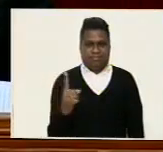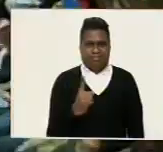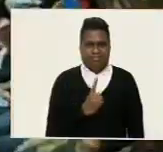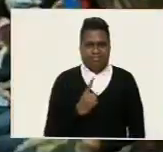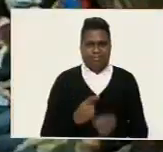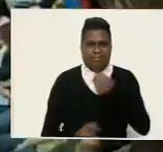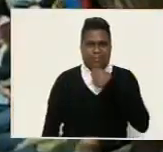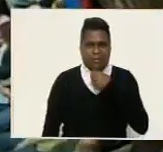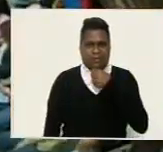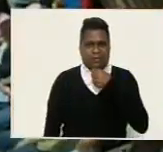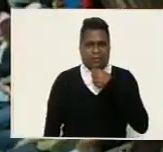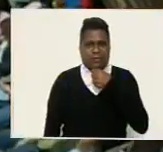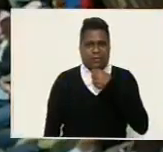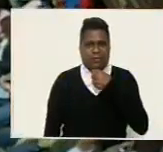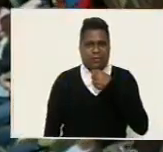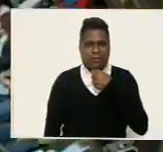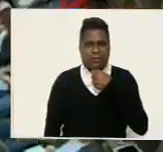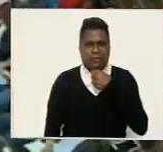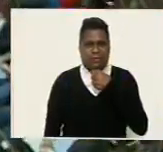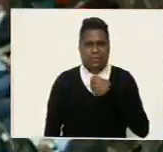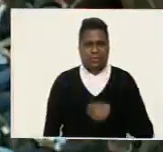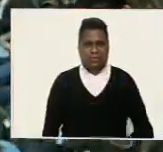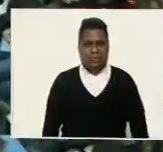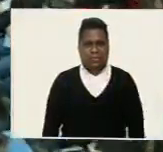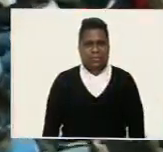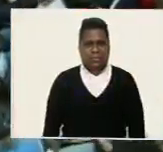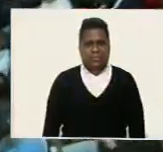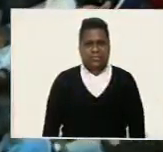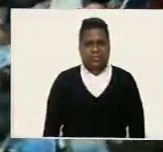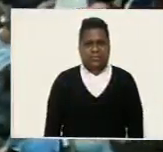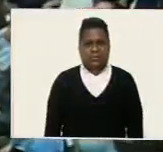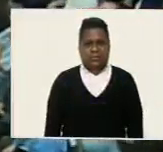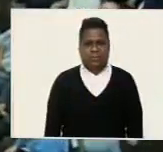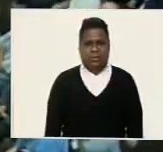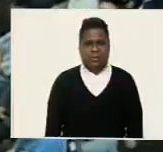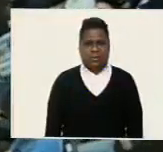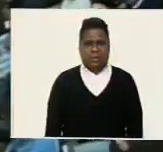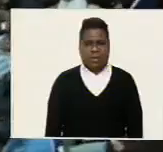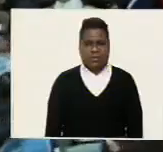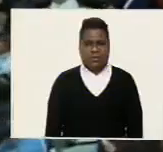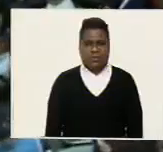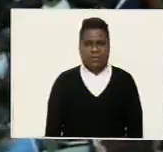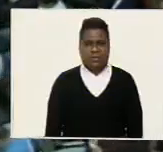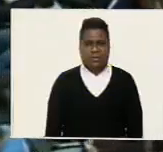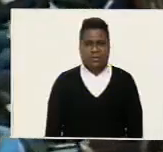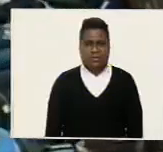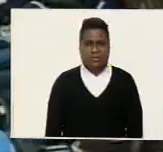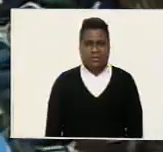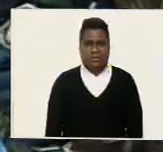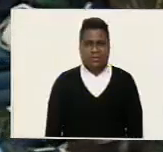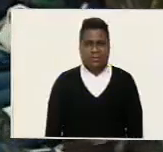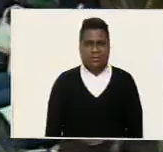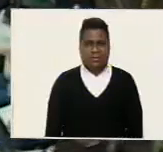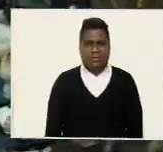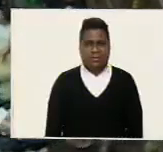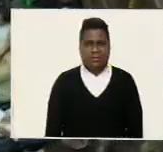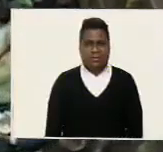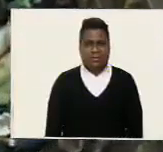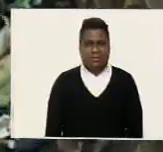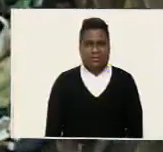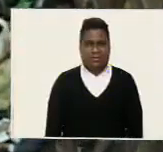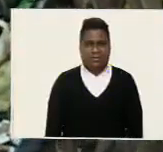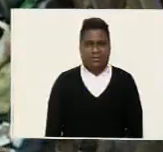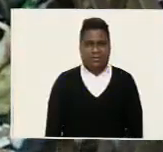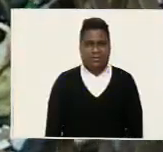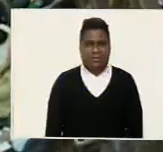A propósito de este tercer punto del orden del día, recordemos que el semanario revolucionario Correo del Orinoco fue creado por